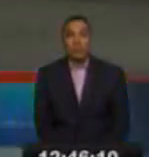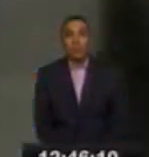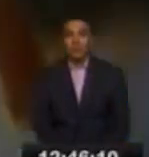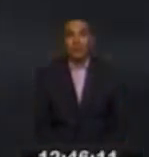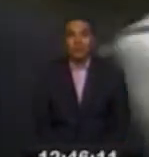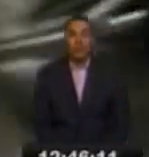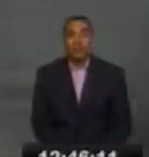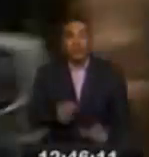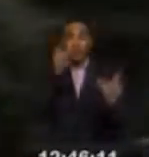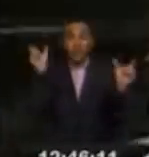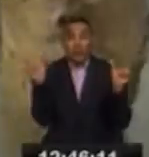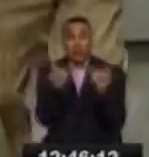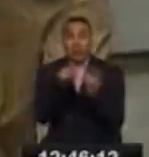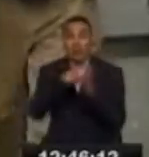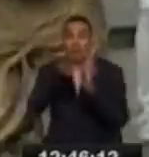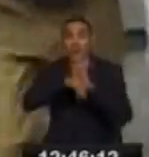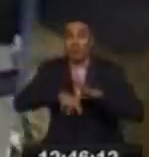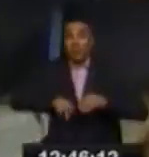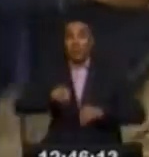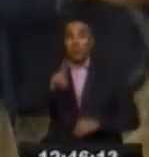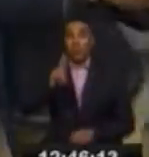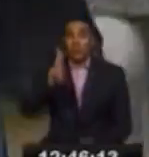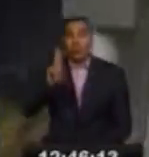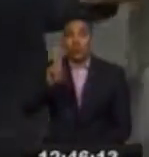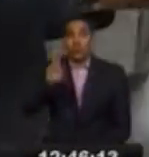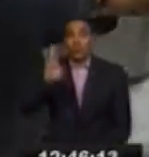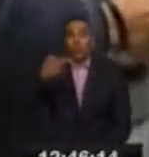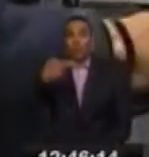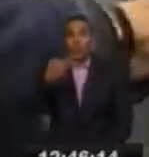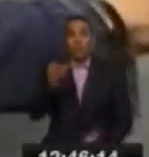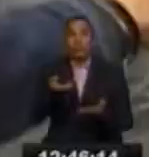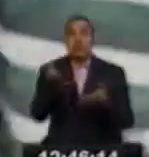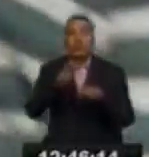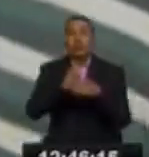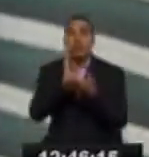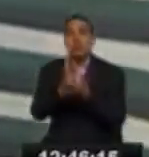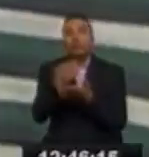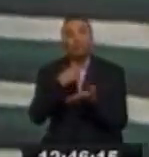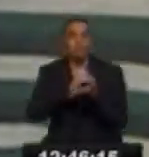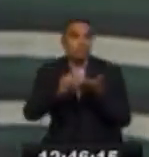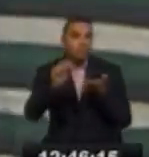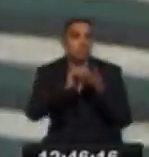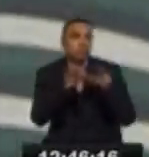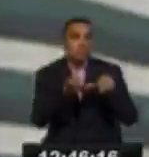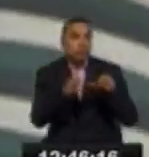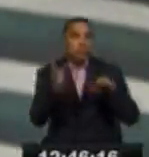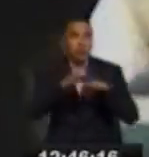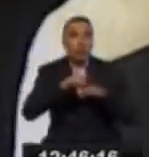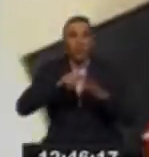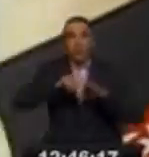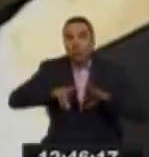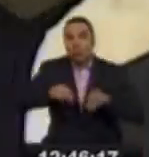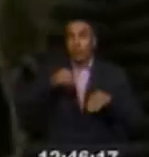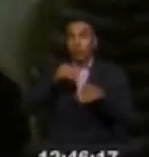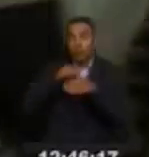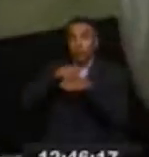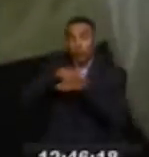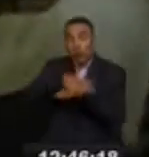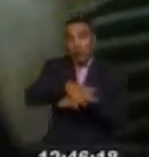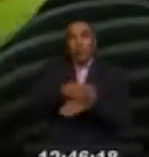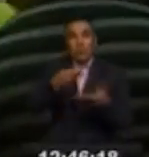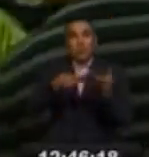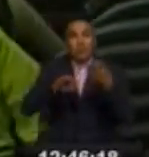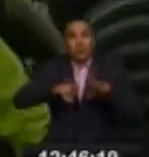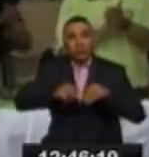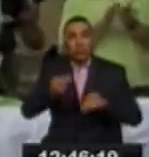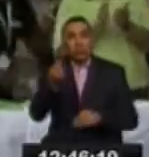La fiscal de la Unidad Anticorrupción, Ruth Amoroso, recibe las versiones dentro de la investigación por presunto cohecho, tráfico de influencias y